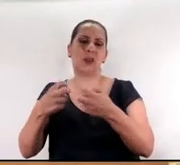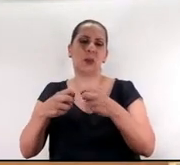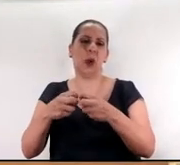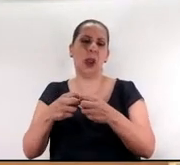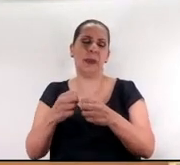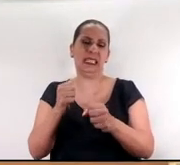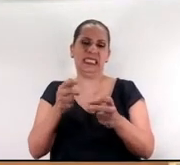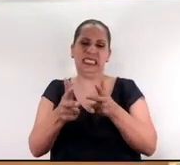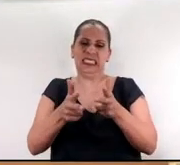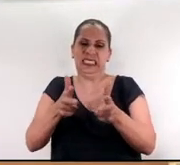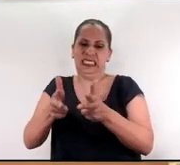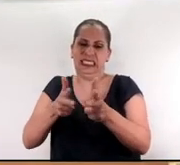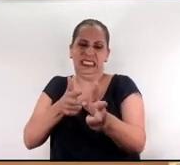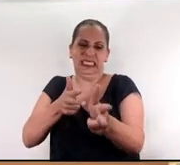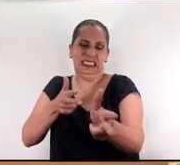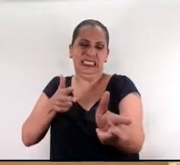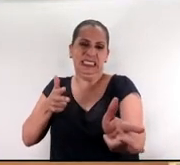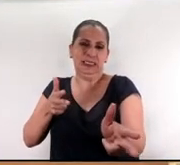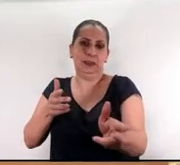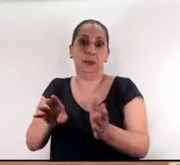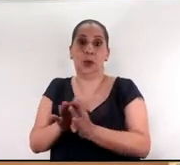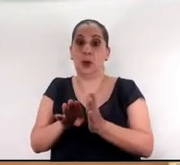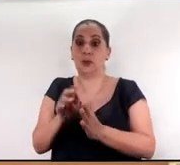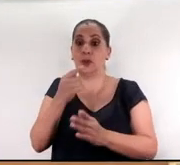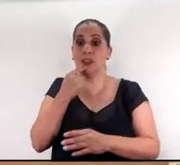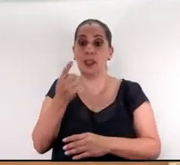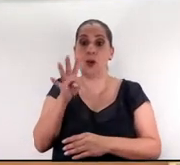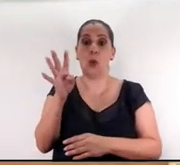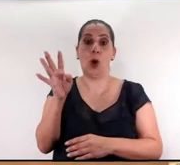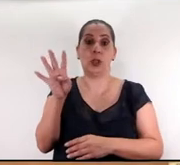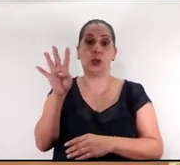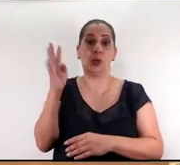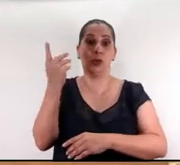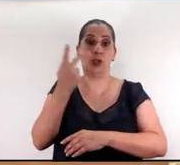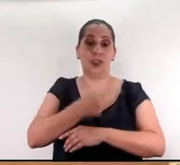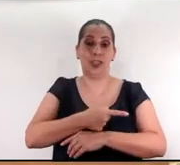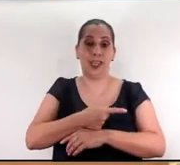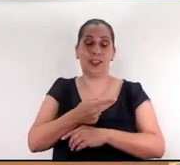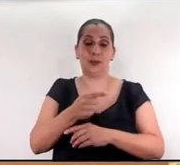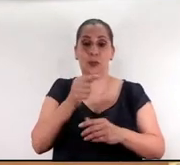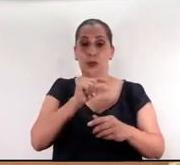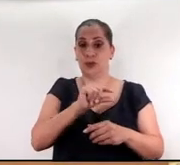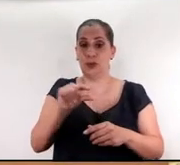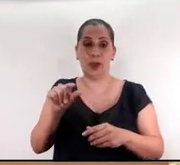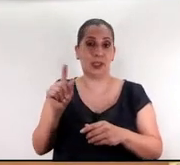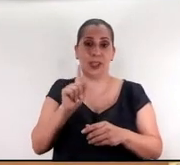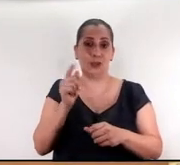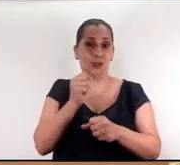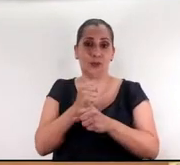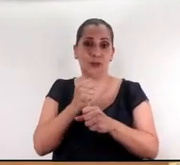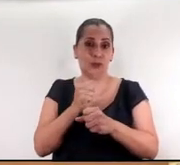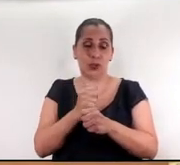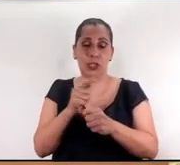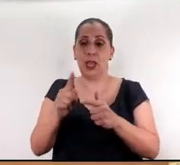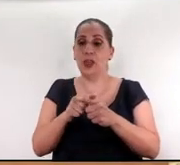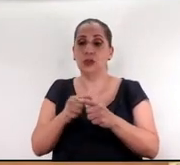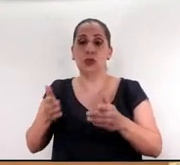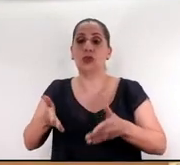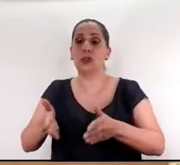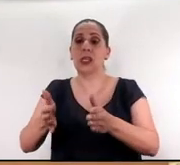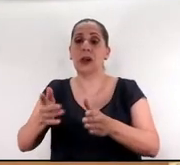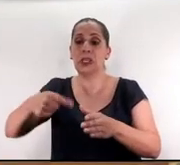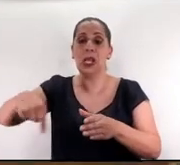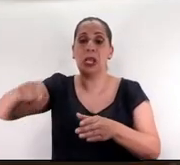prohíbe 4 días a la semana, seguramente solo el 20% circula y entonces la obra de infraestructura y la circunvalación ni siquiera se